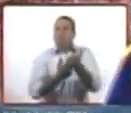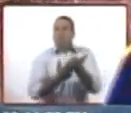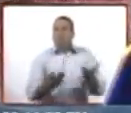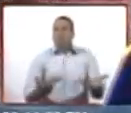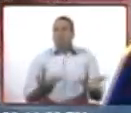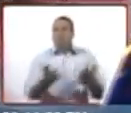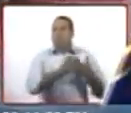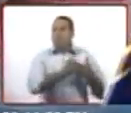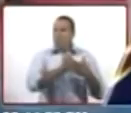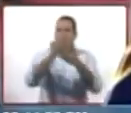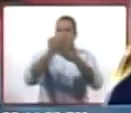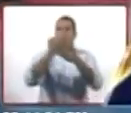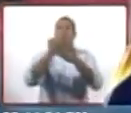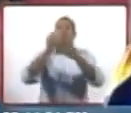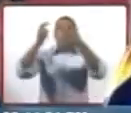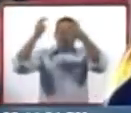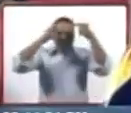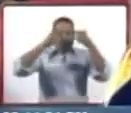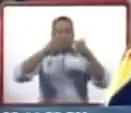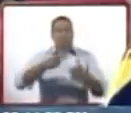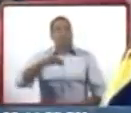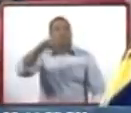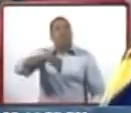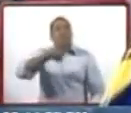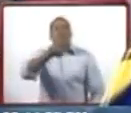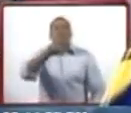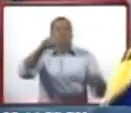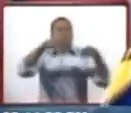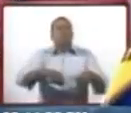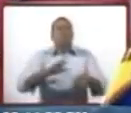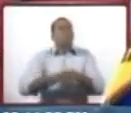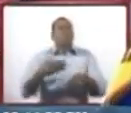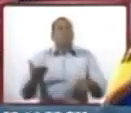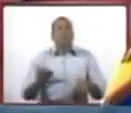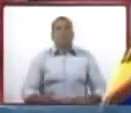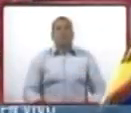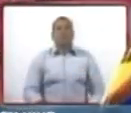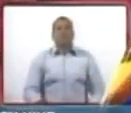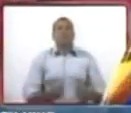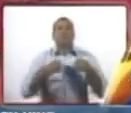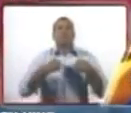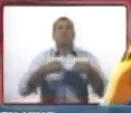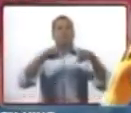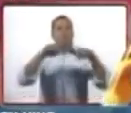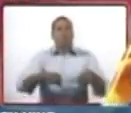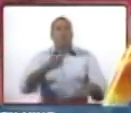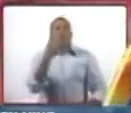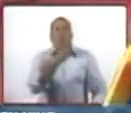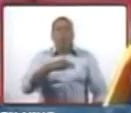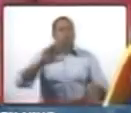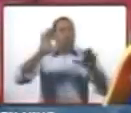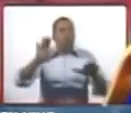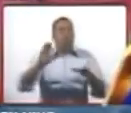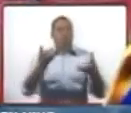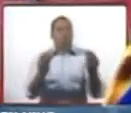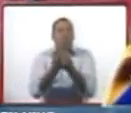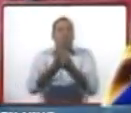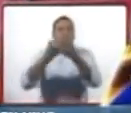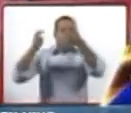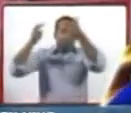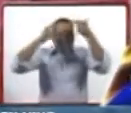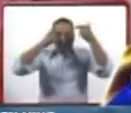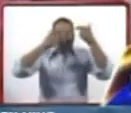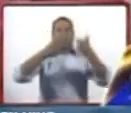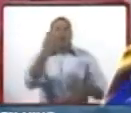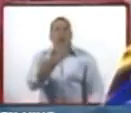revolución venezolana, Hugo Chávez. Hoy estás aquí, ¿por qué estás acá? Estoy aquí porque hicimos un compromiso con nuestro comandante, el compromiso